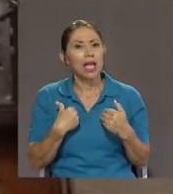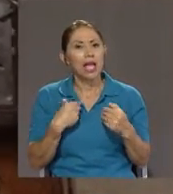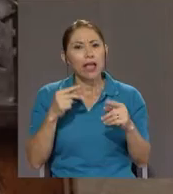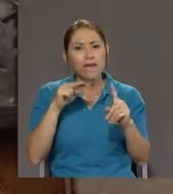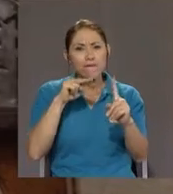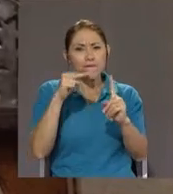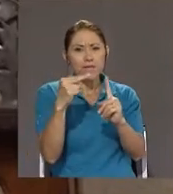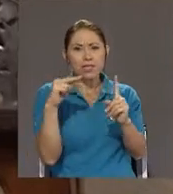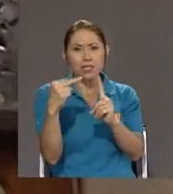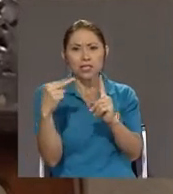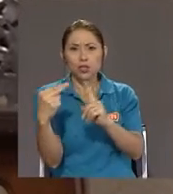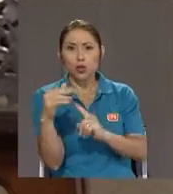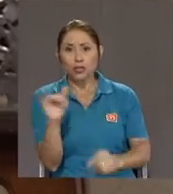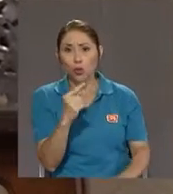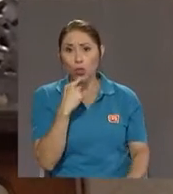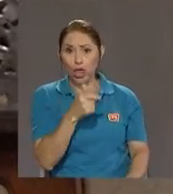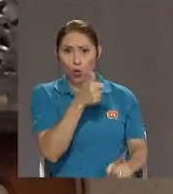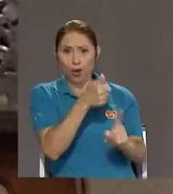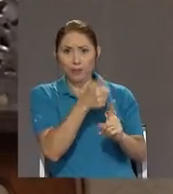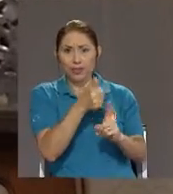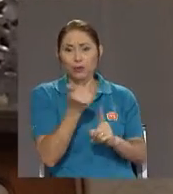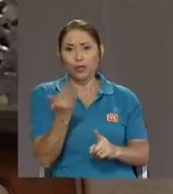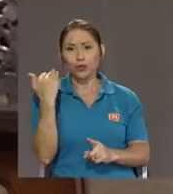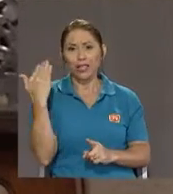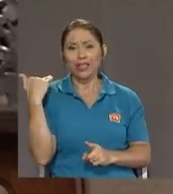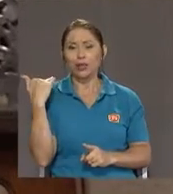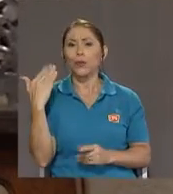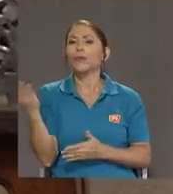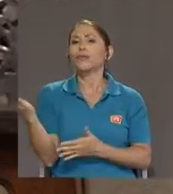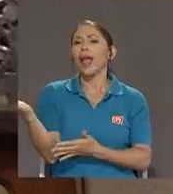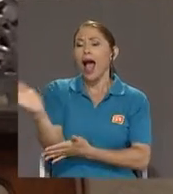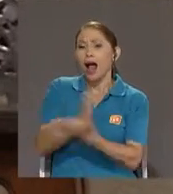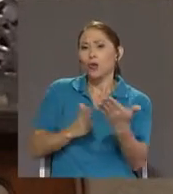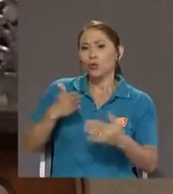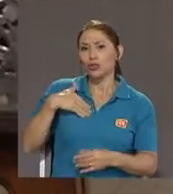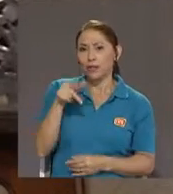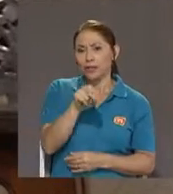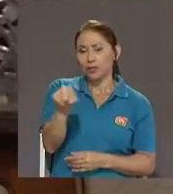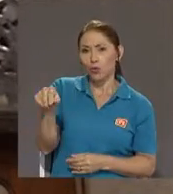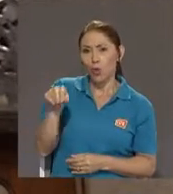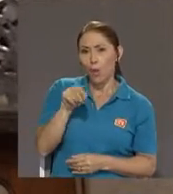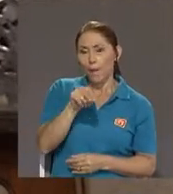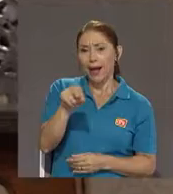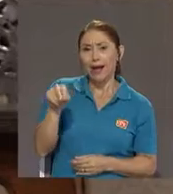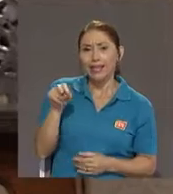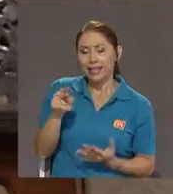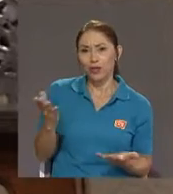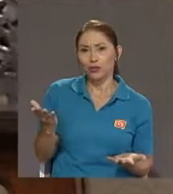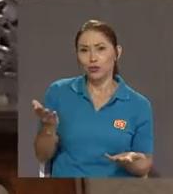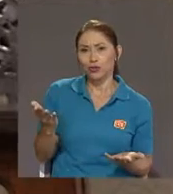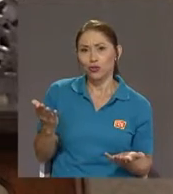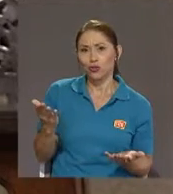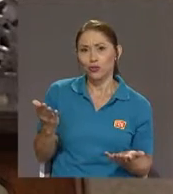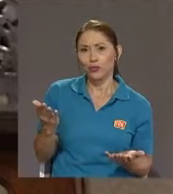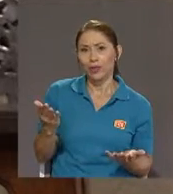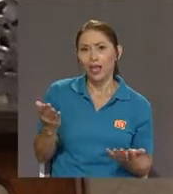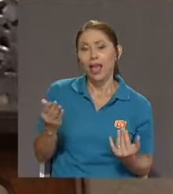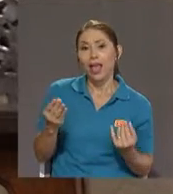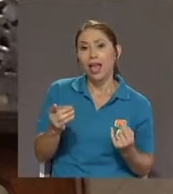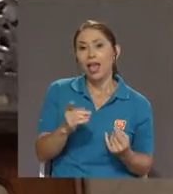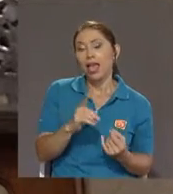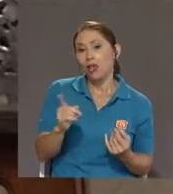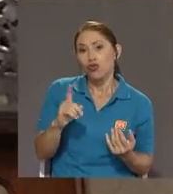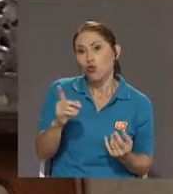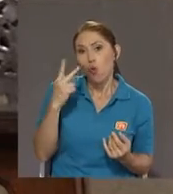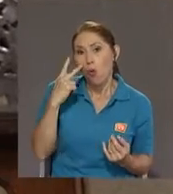él dijo hace un ratito, algunos de mis compañeros no lo terminan de ver, y eso es muy